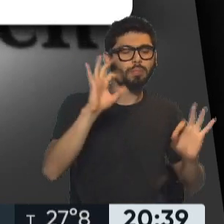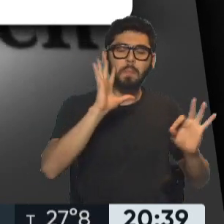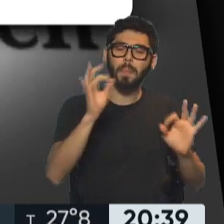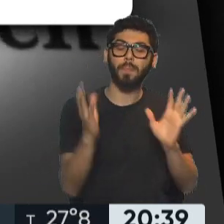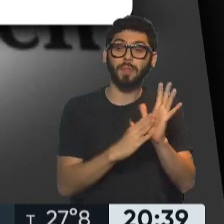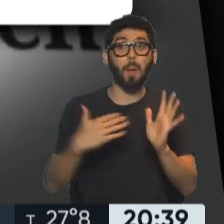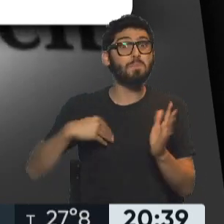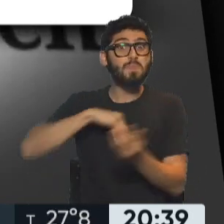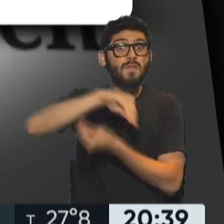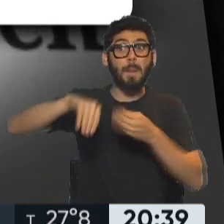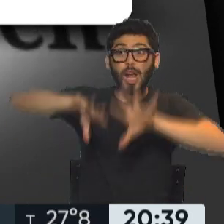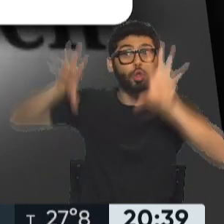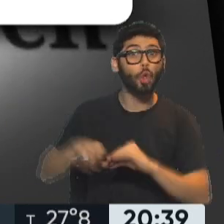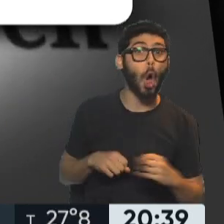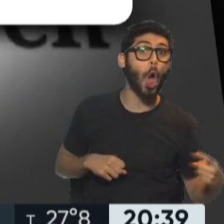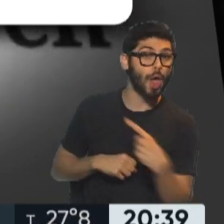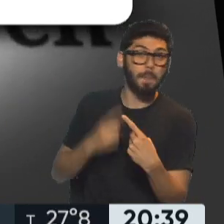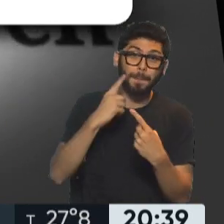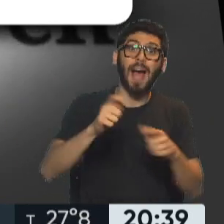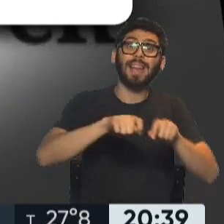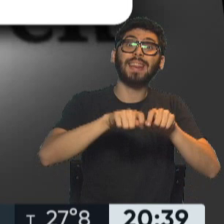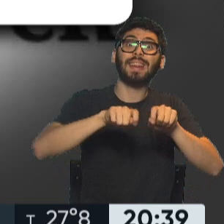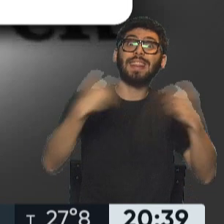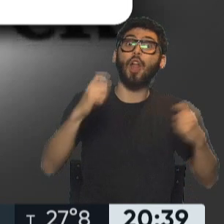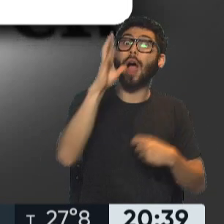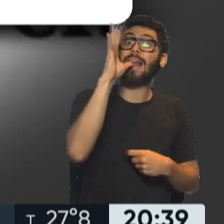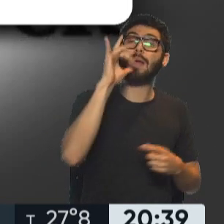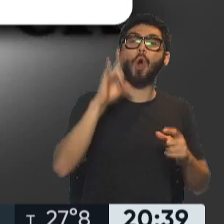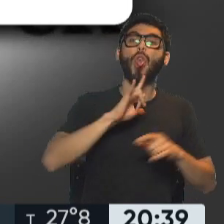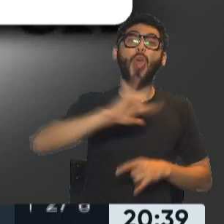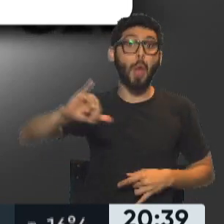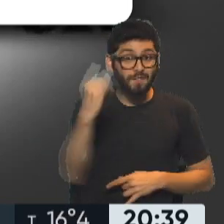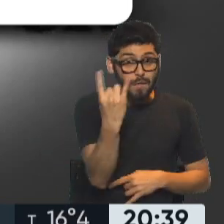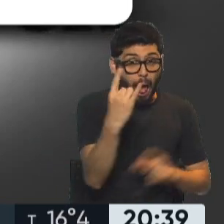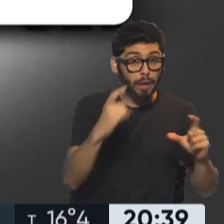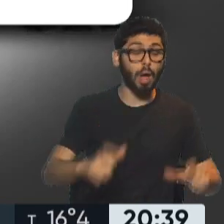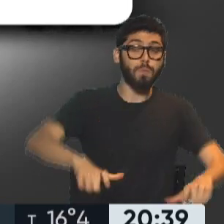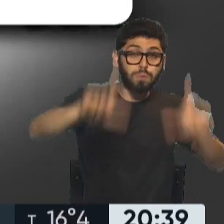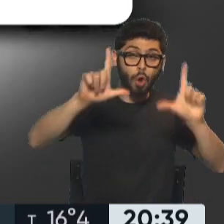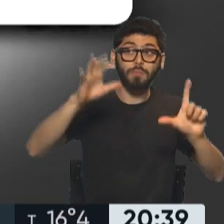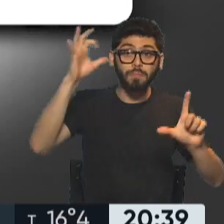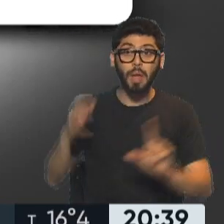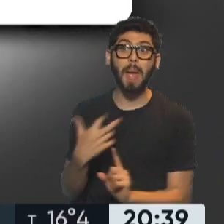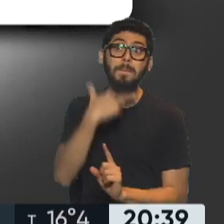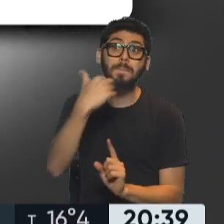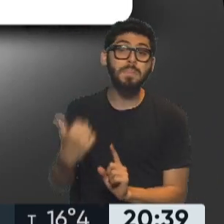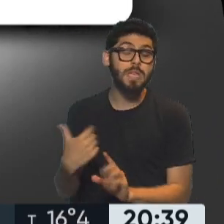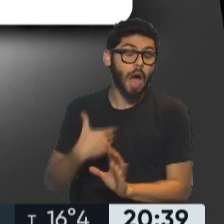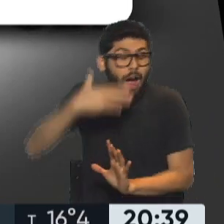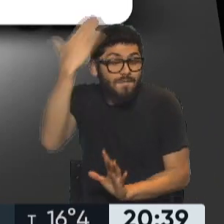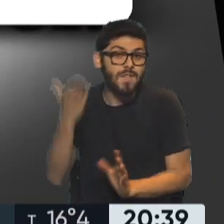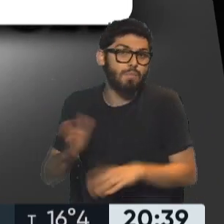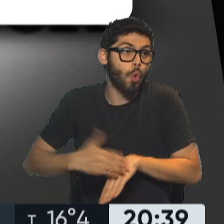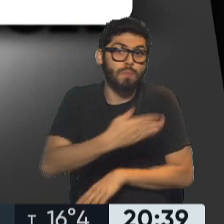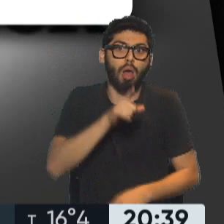mi familia, mirá cómo titulaba Clarín aquella falsa denuncia, si hasta llegaron a enfermar a mi hija. Pero la familia